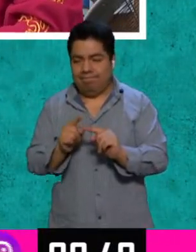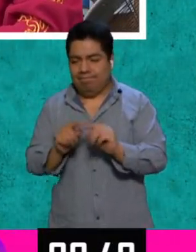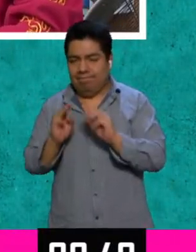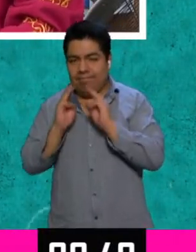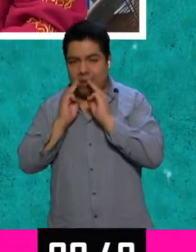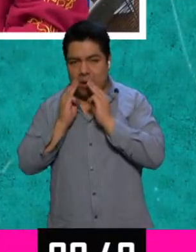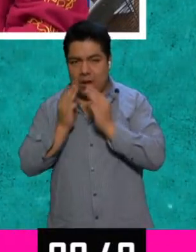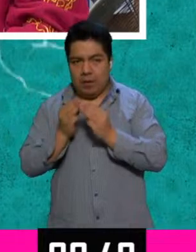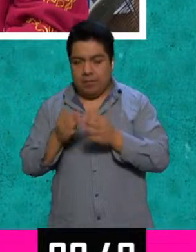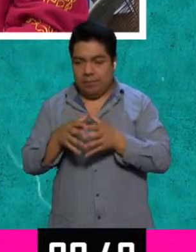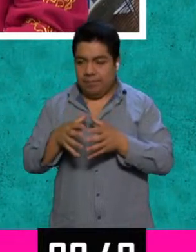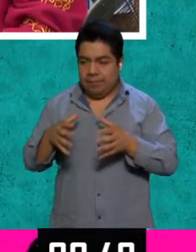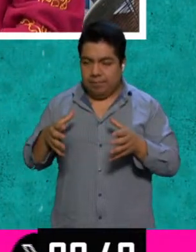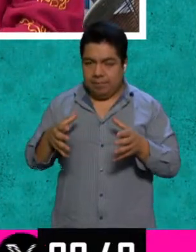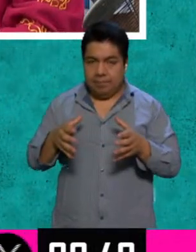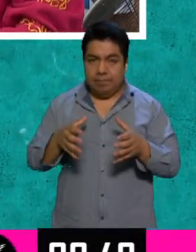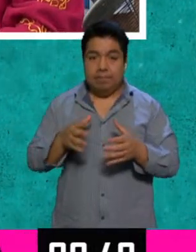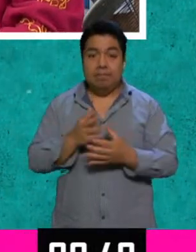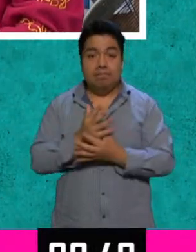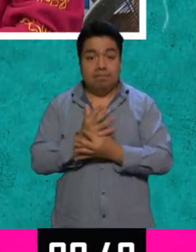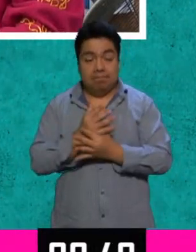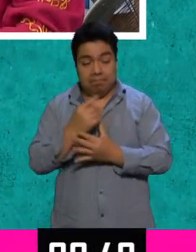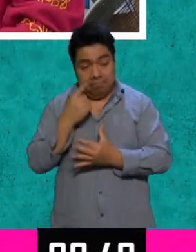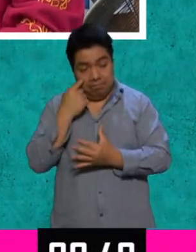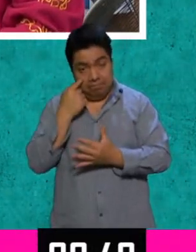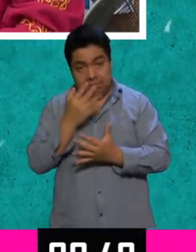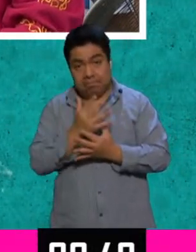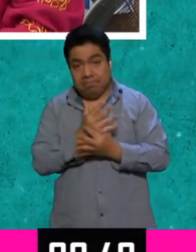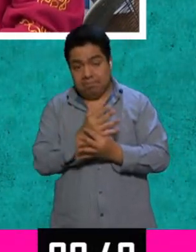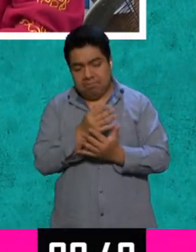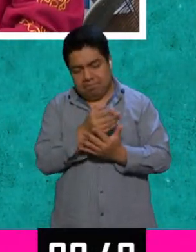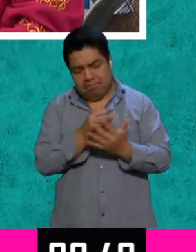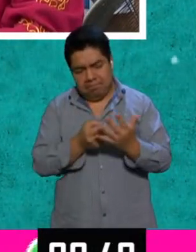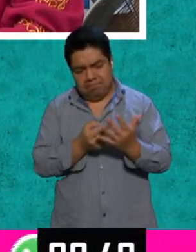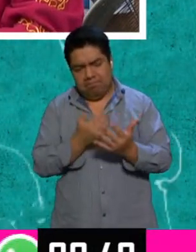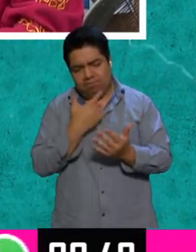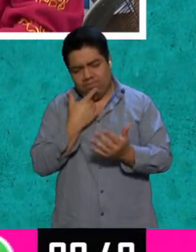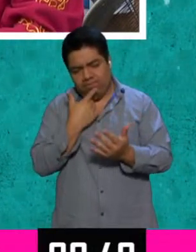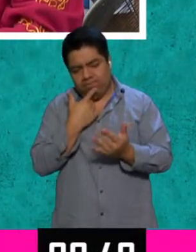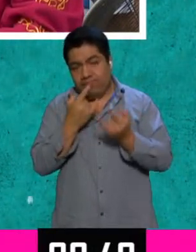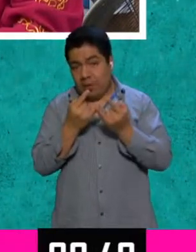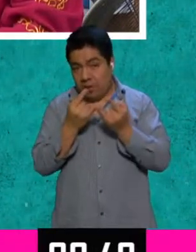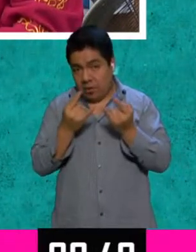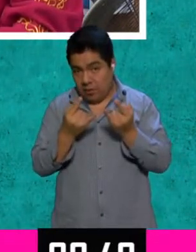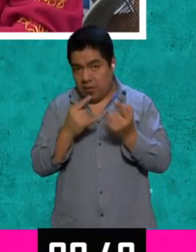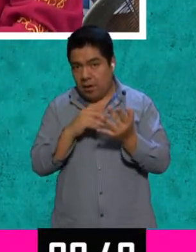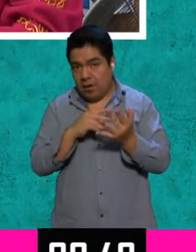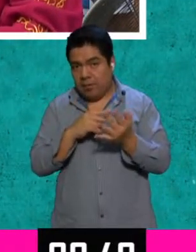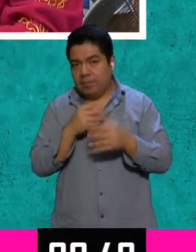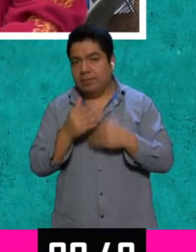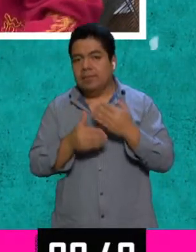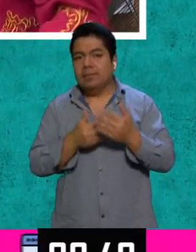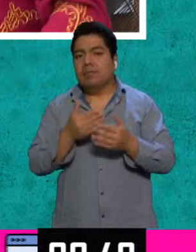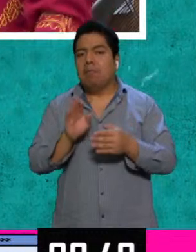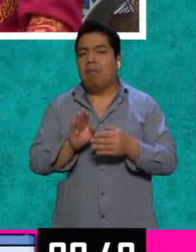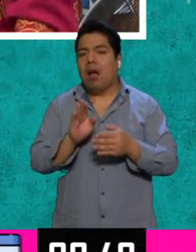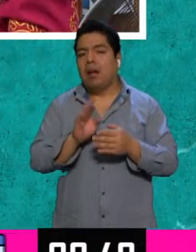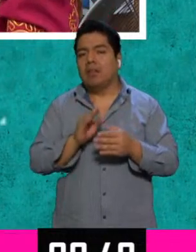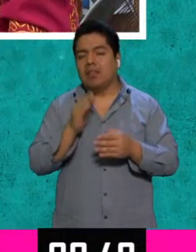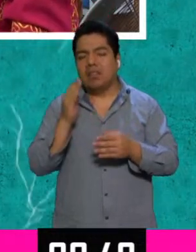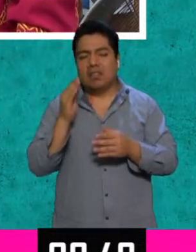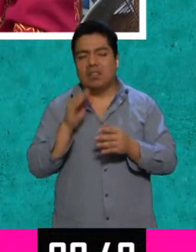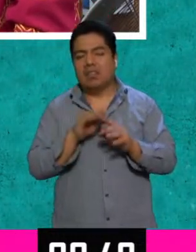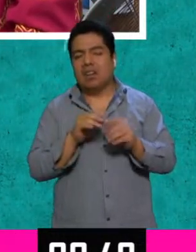esto. Lo que sí, de acuerdo a esta versión, pues tenemos una historia de aliento shakespeariano, de